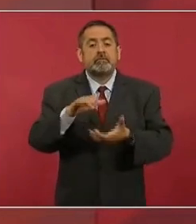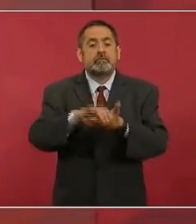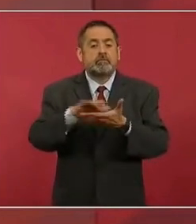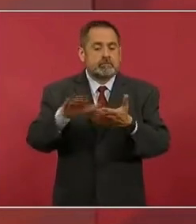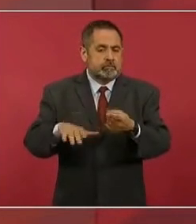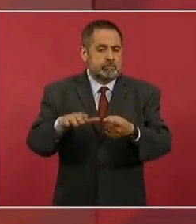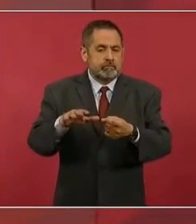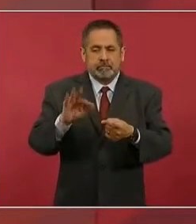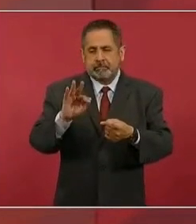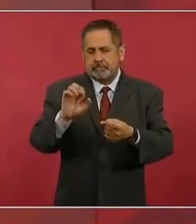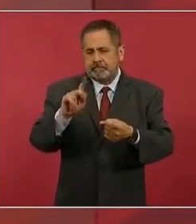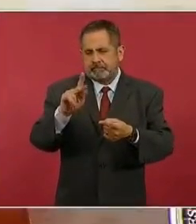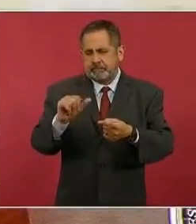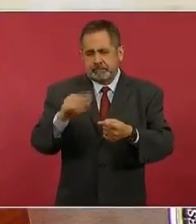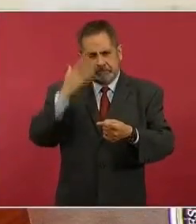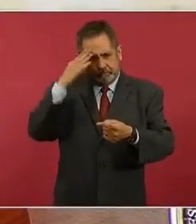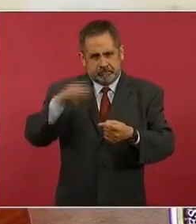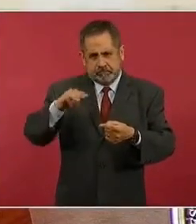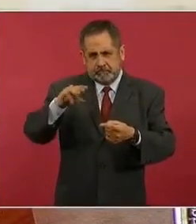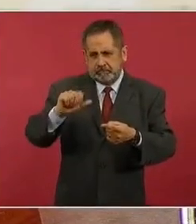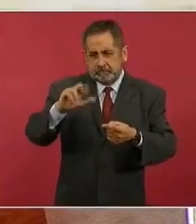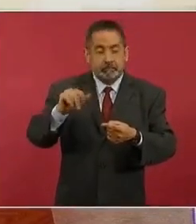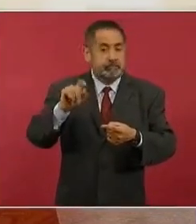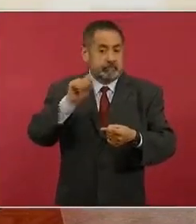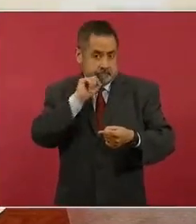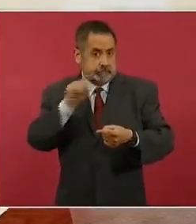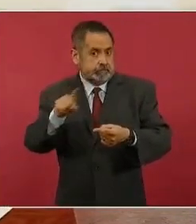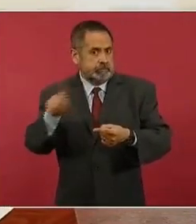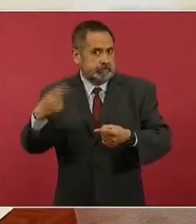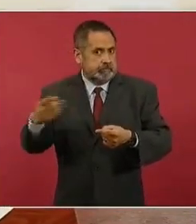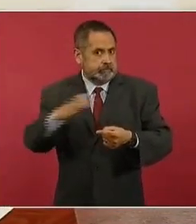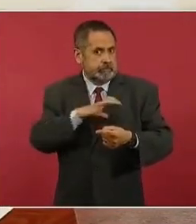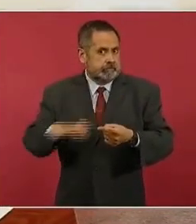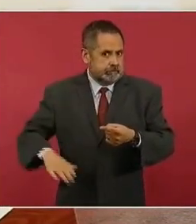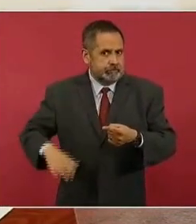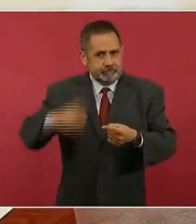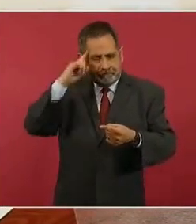la señora Margarita, que fue candidata